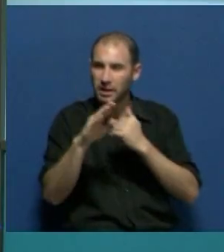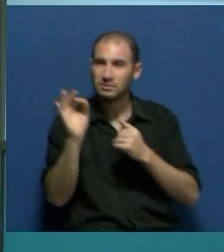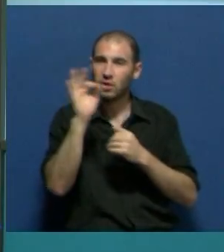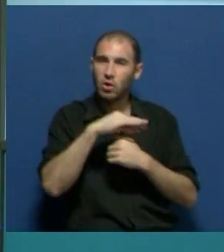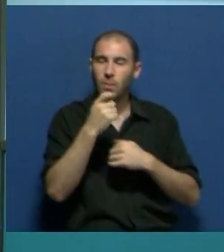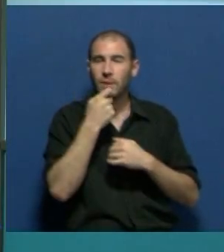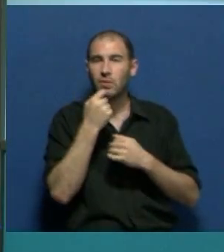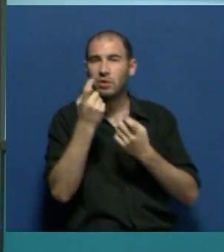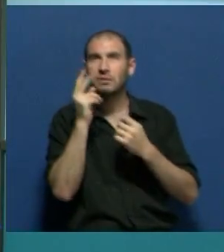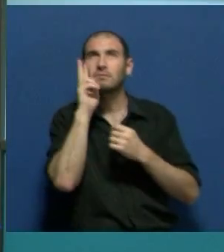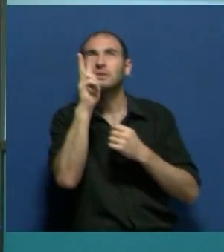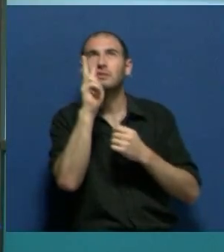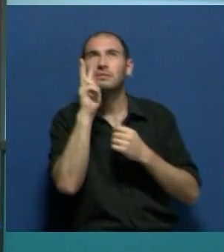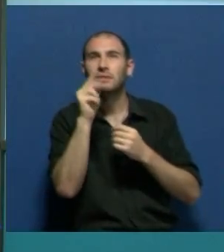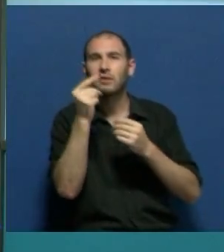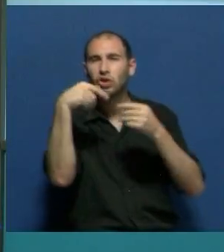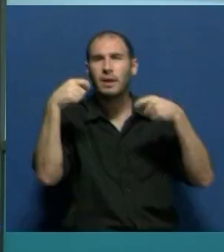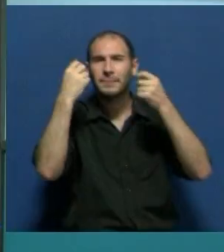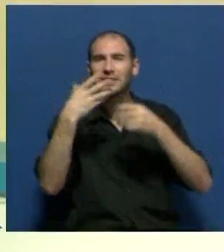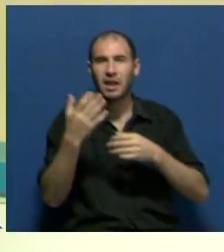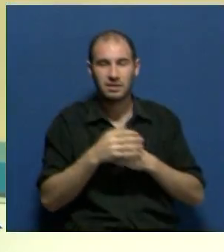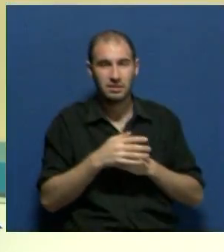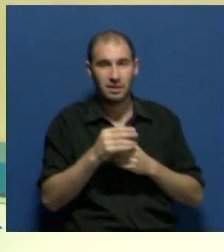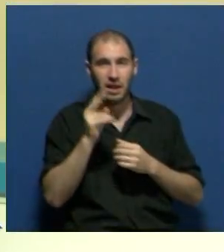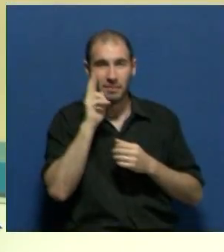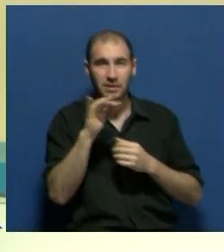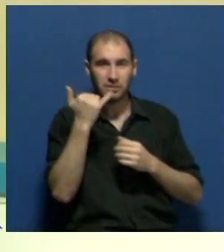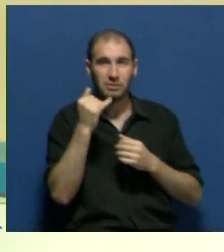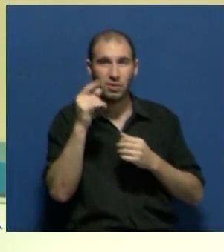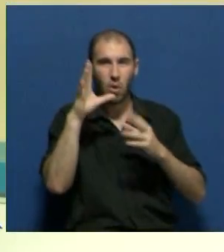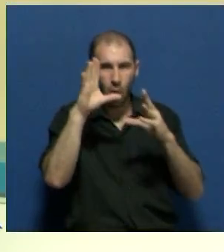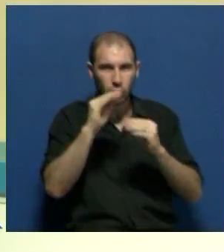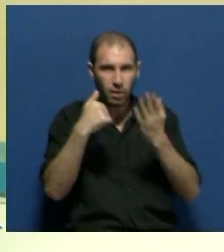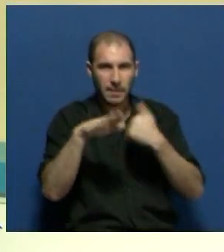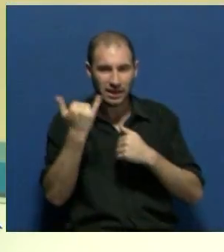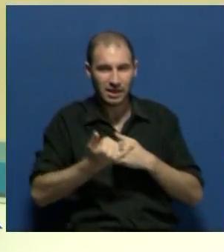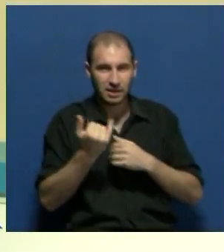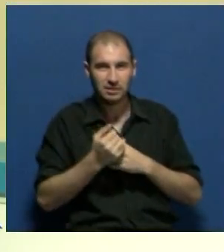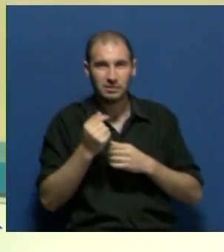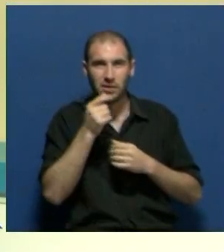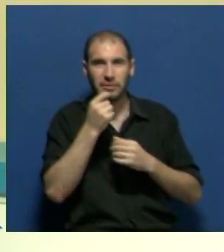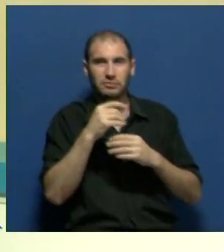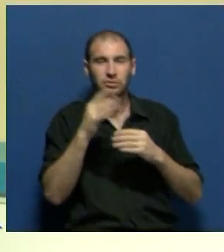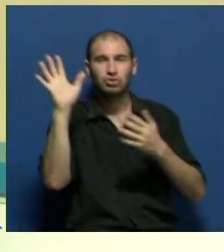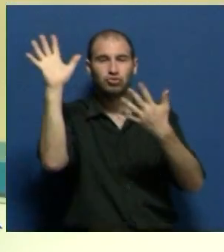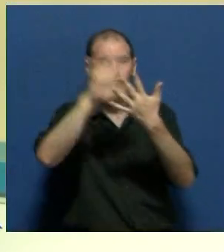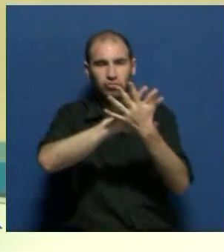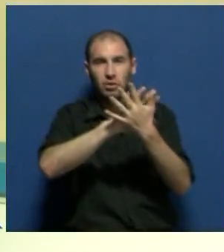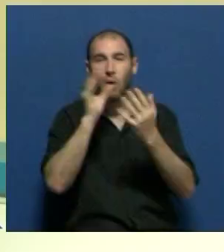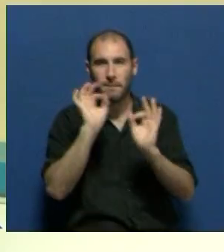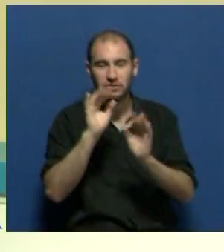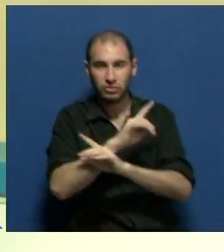hay que observar el Sol con algo especial? No, se va a notar que va a estar un poco más oscuro. Recordemos que no va a ser tapado por completo por